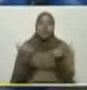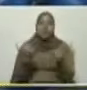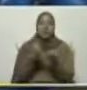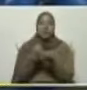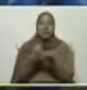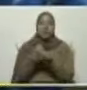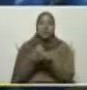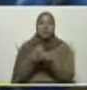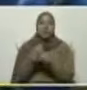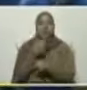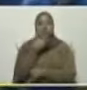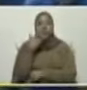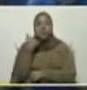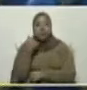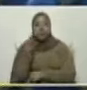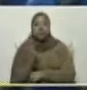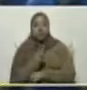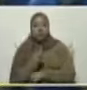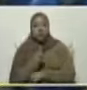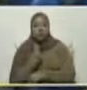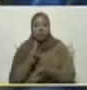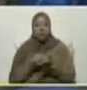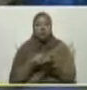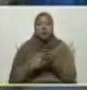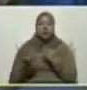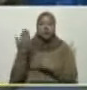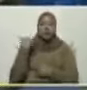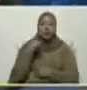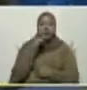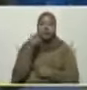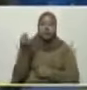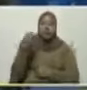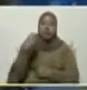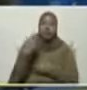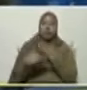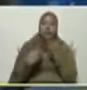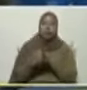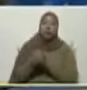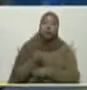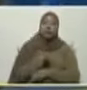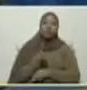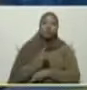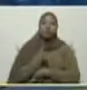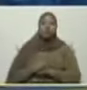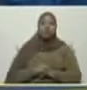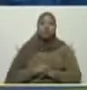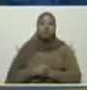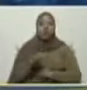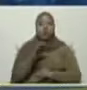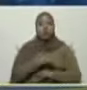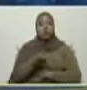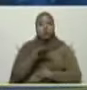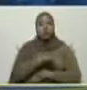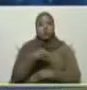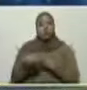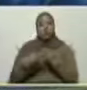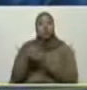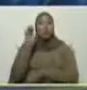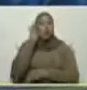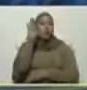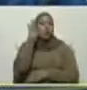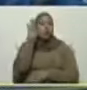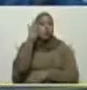avanzábamos que pasar las que pasamos avanzar como avanzamos para poder catapultar noos hacia el futuro y